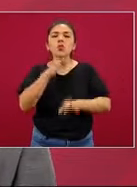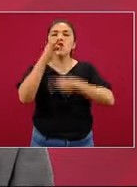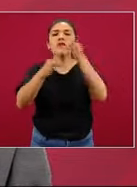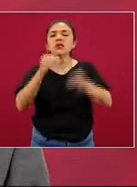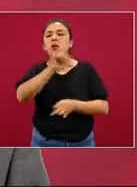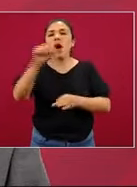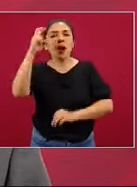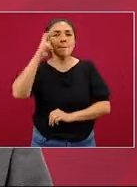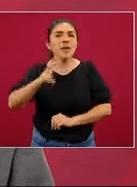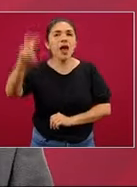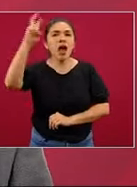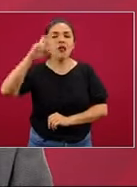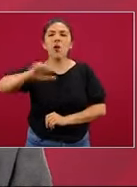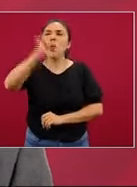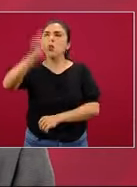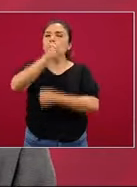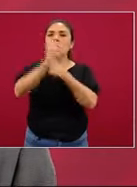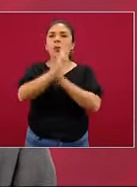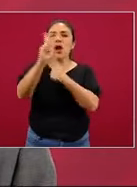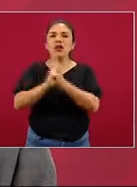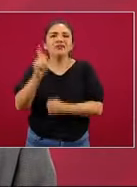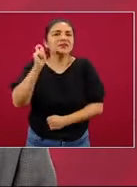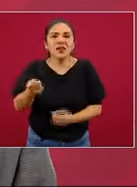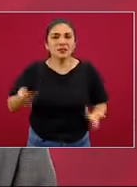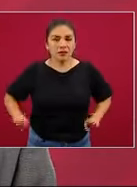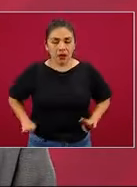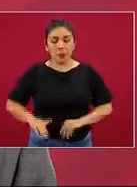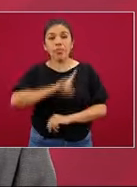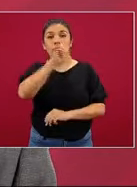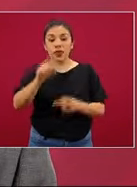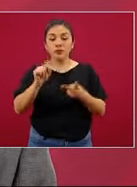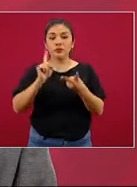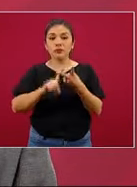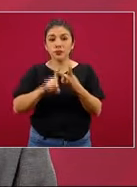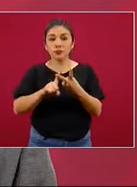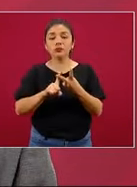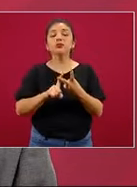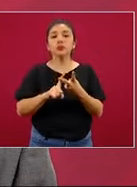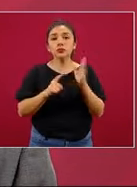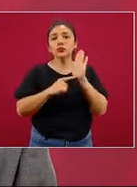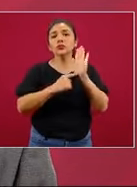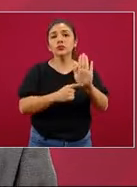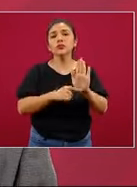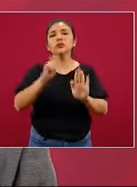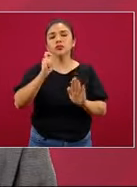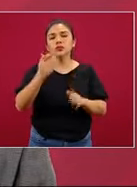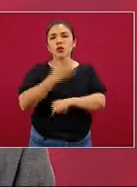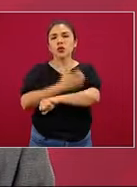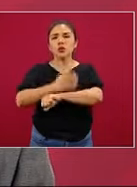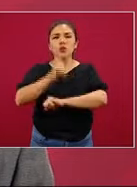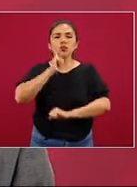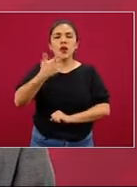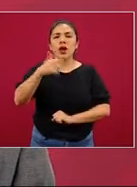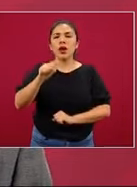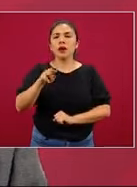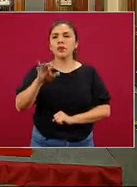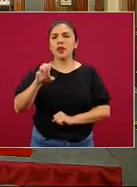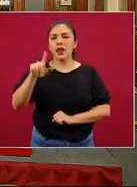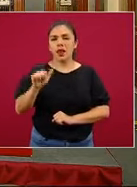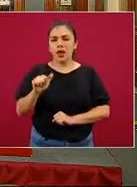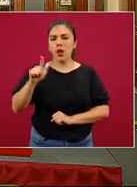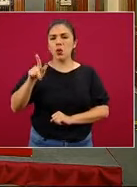viajeros, de la situación en otras partes del mundo. Enseguida presentará nuestra compañera Gabriela Nucamendi,